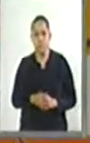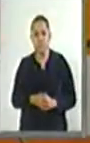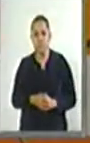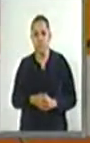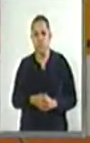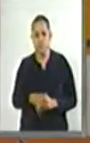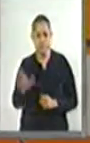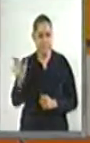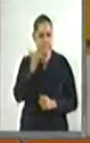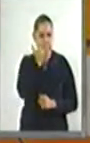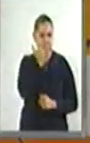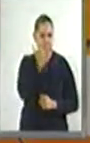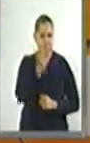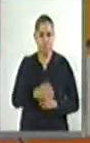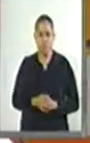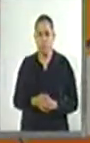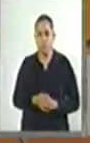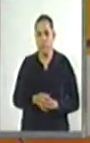Perdón.